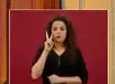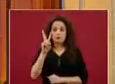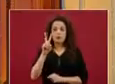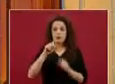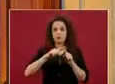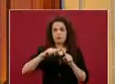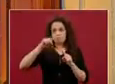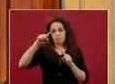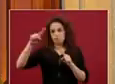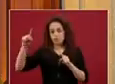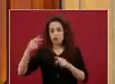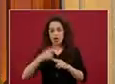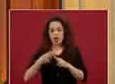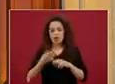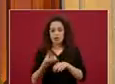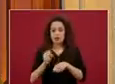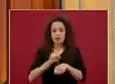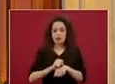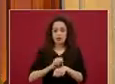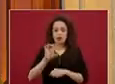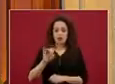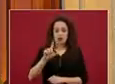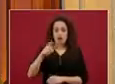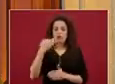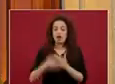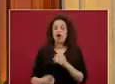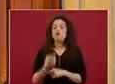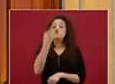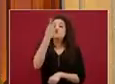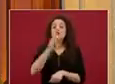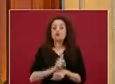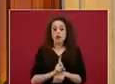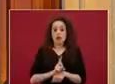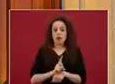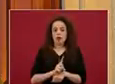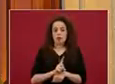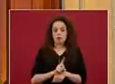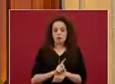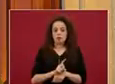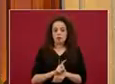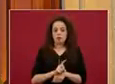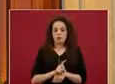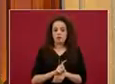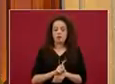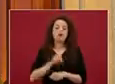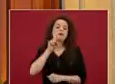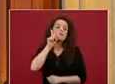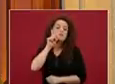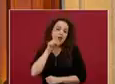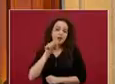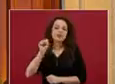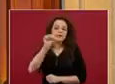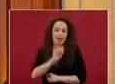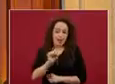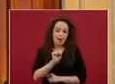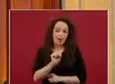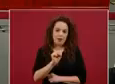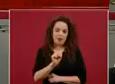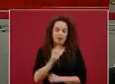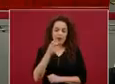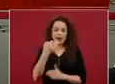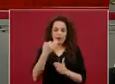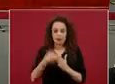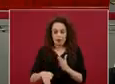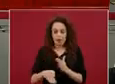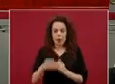semana 37. Le queda todavía un día, digamos, de movimiento a la semana, que sería el día de mañana, este sábado, pero